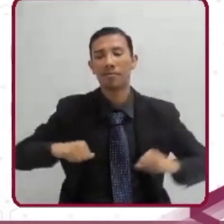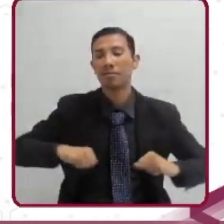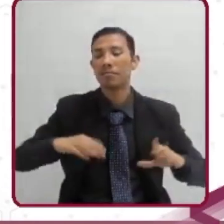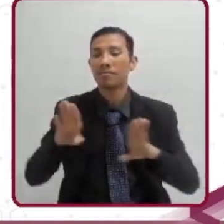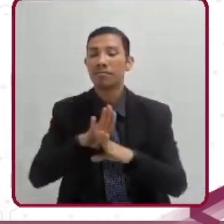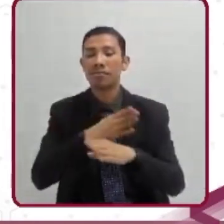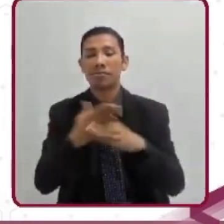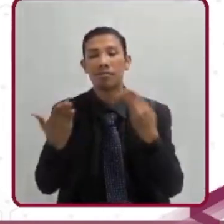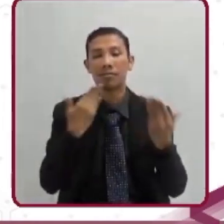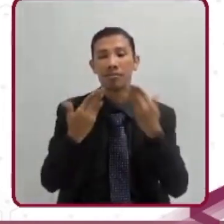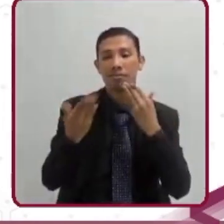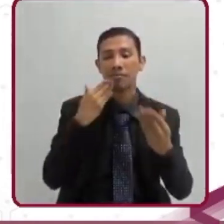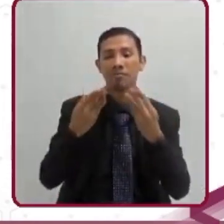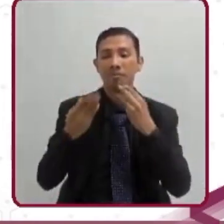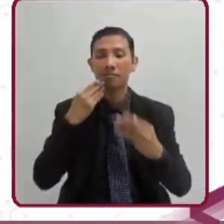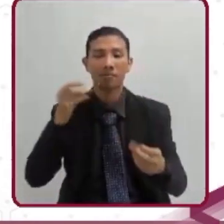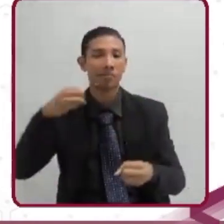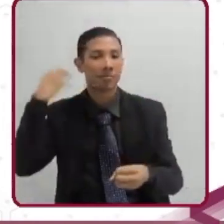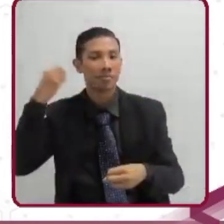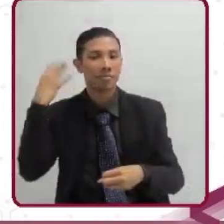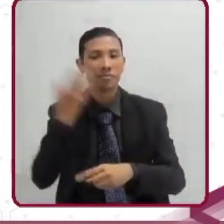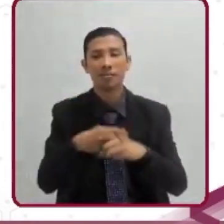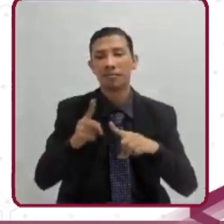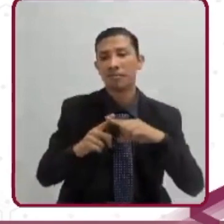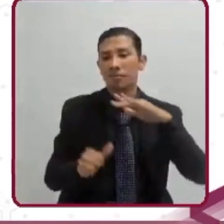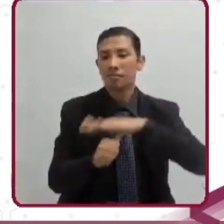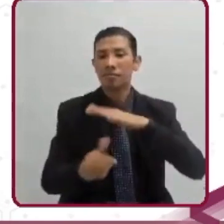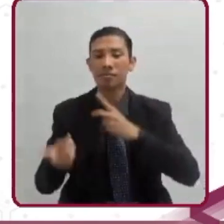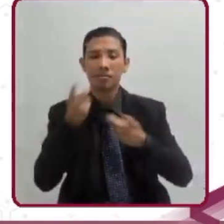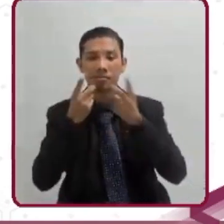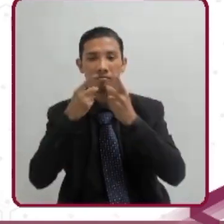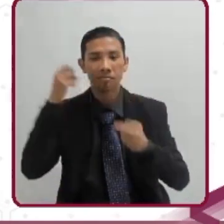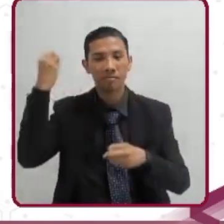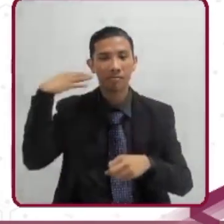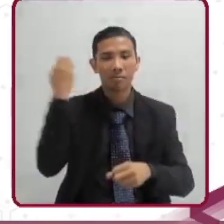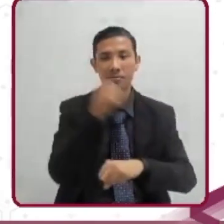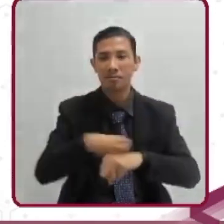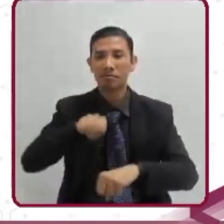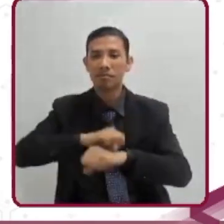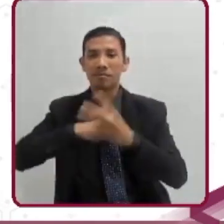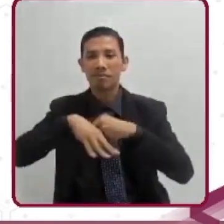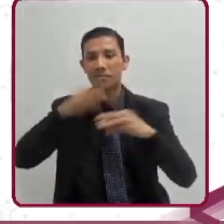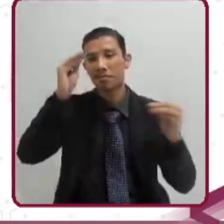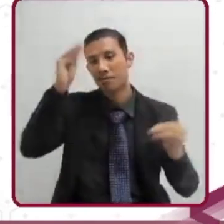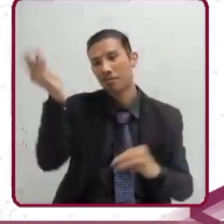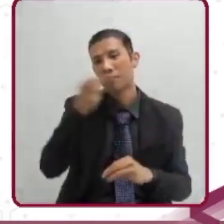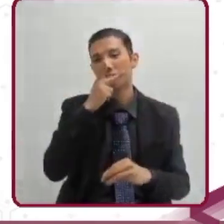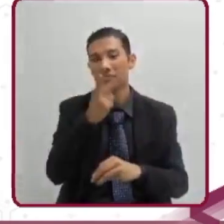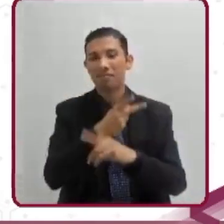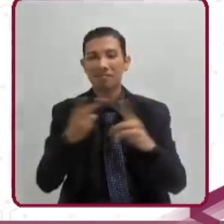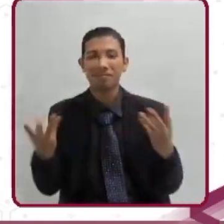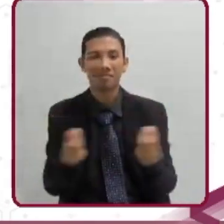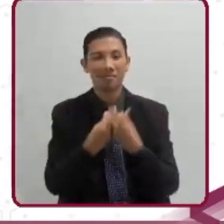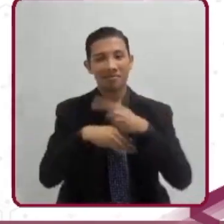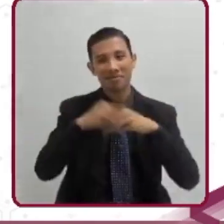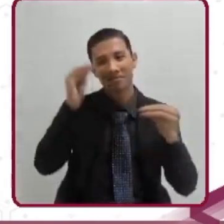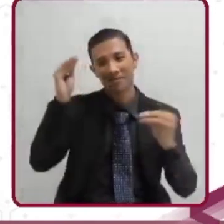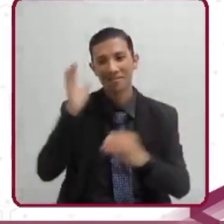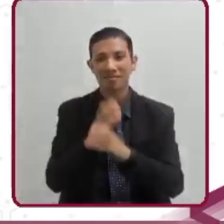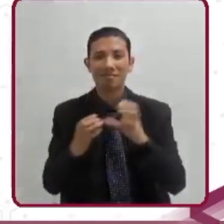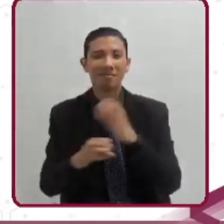charlas electorales, los foros, mesas, debates, Semana de la Democracia, jornadas